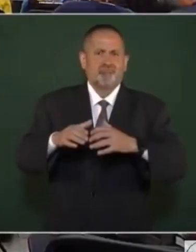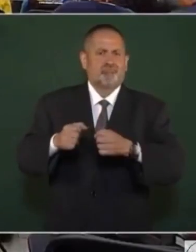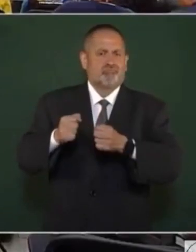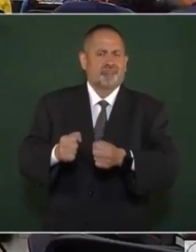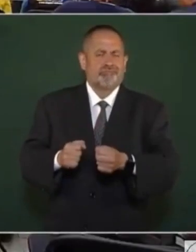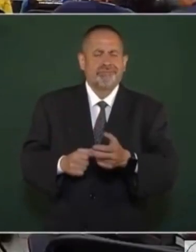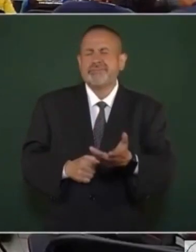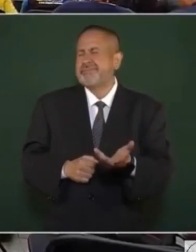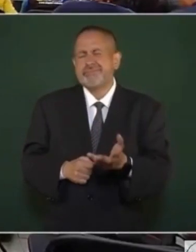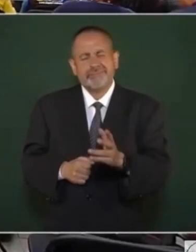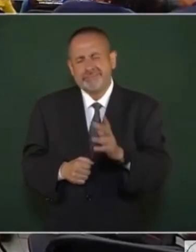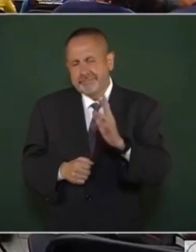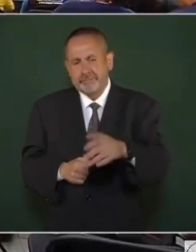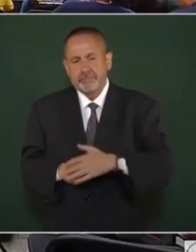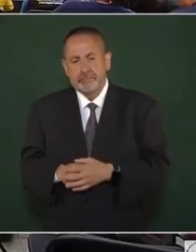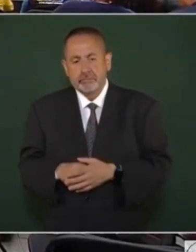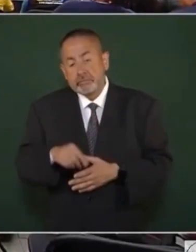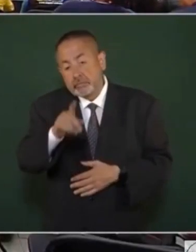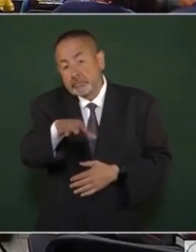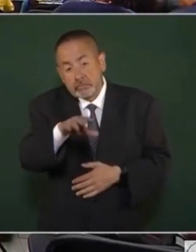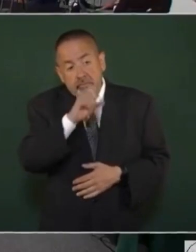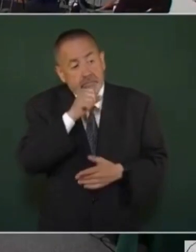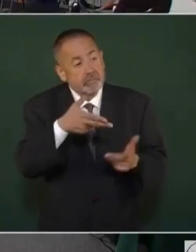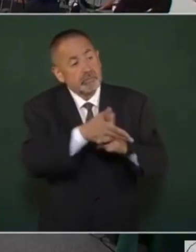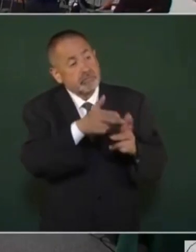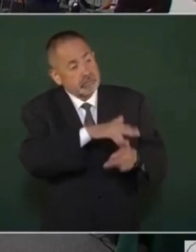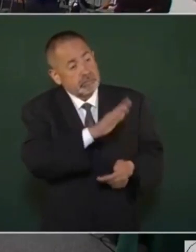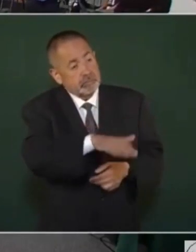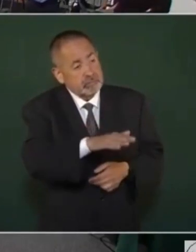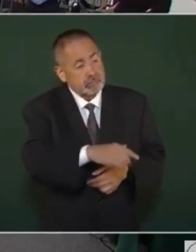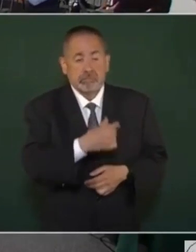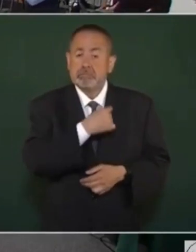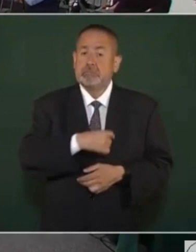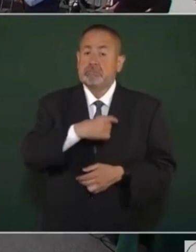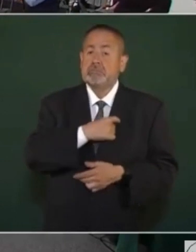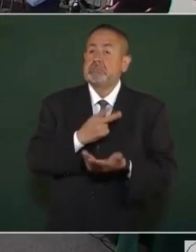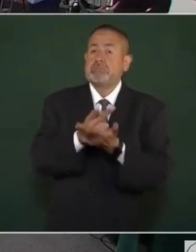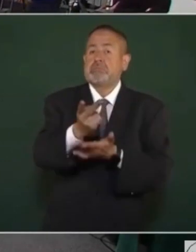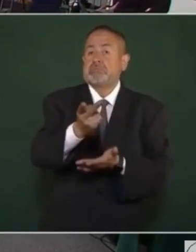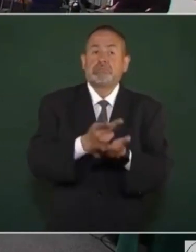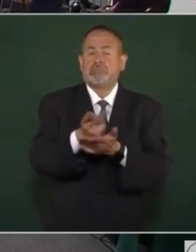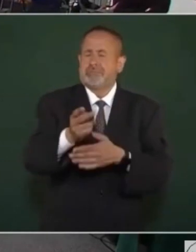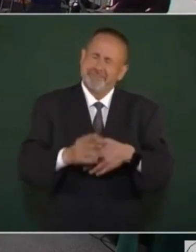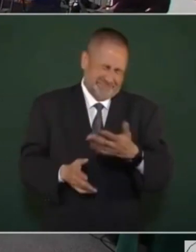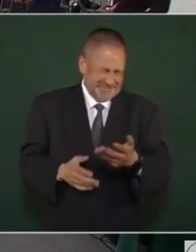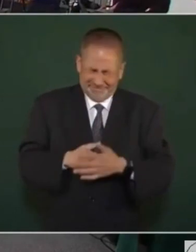eso también los condecoraban, porque esa mentalidad